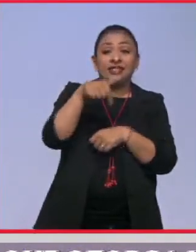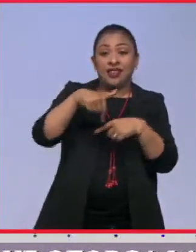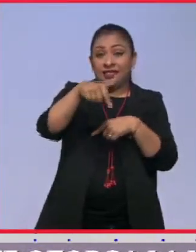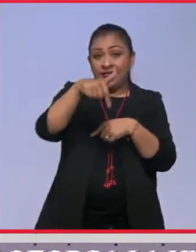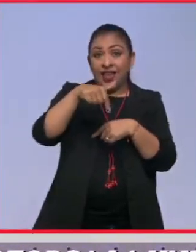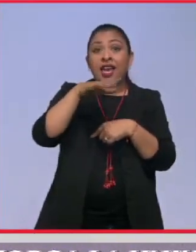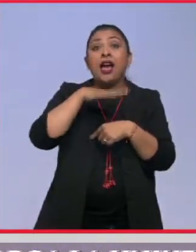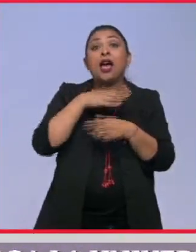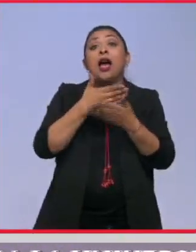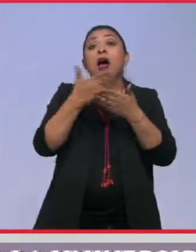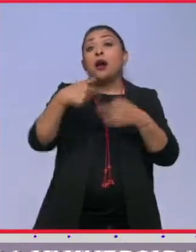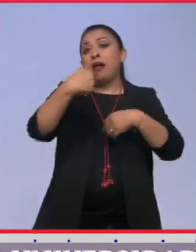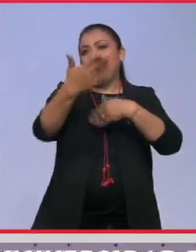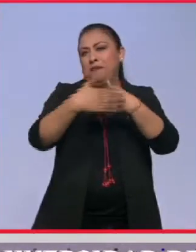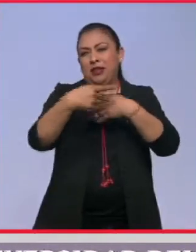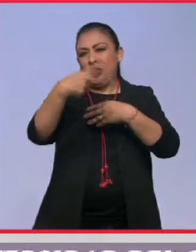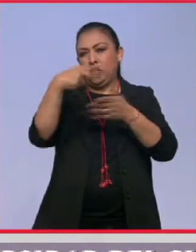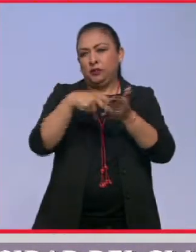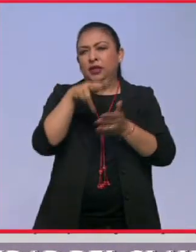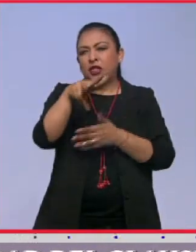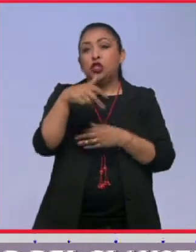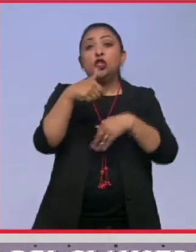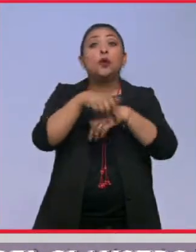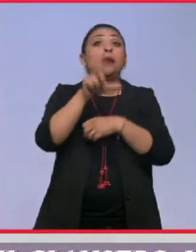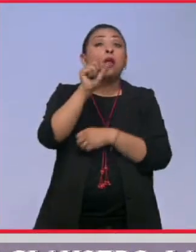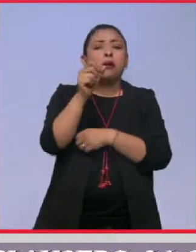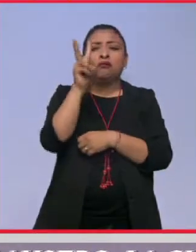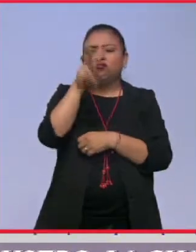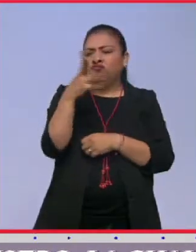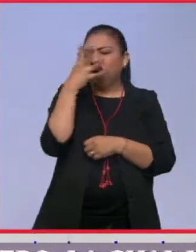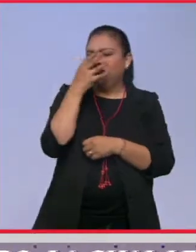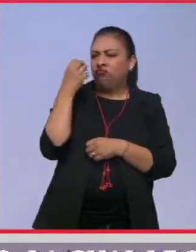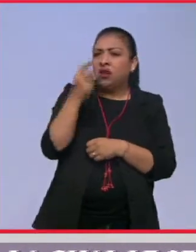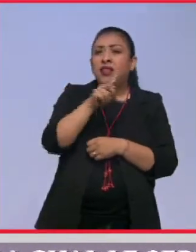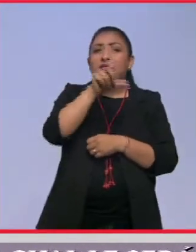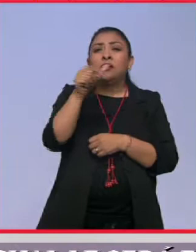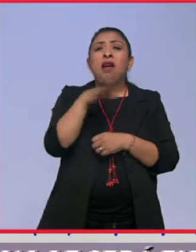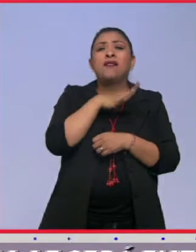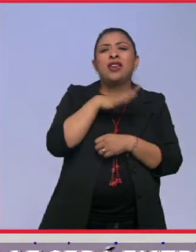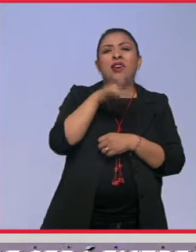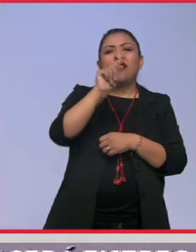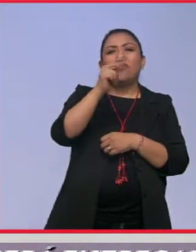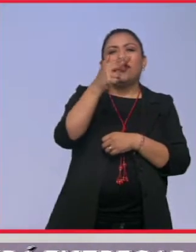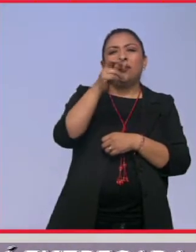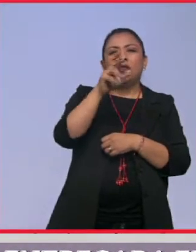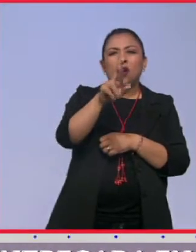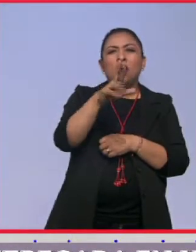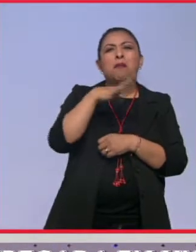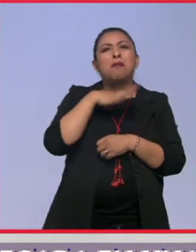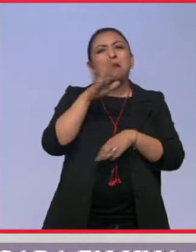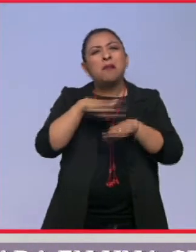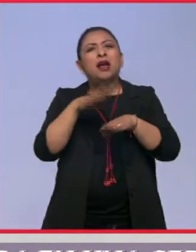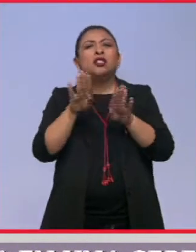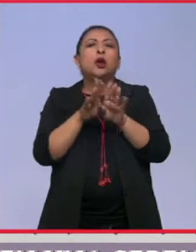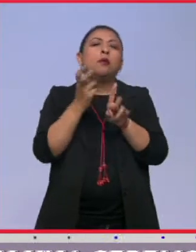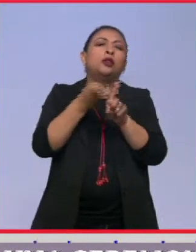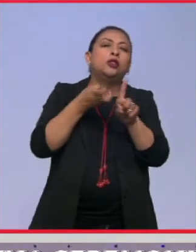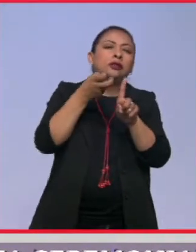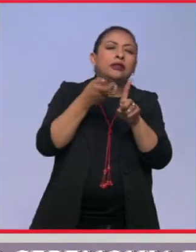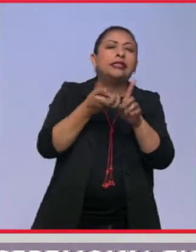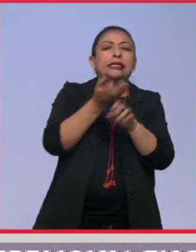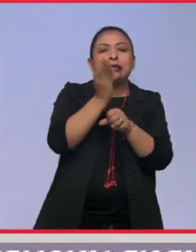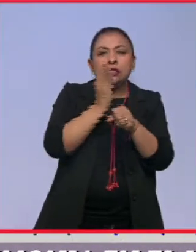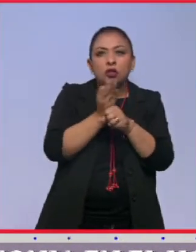llegará a la número 20. Lo hacen espectacular. Después de lo que vimos con Thor, que era una película mucho más cargada con comedia, esta es mucho